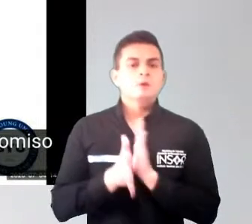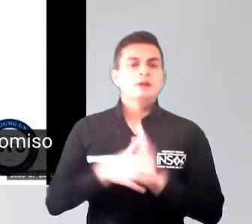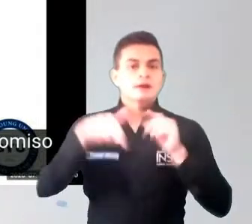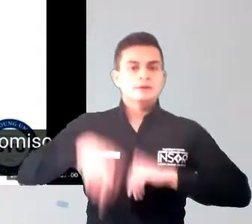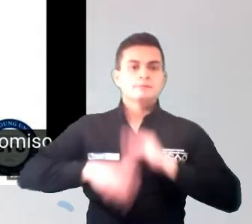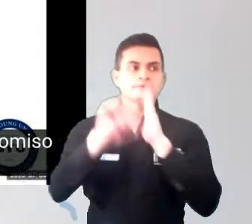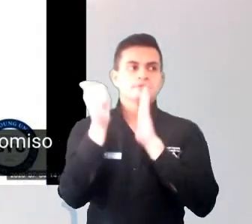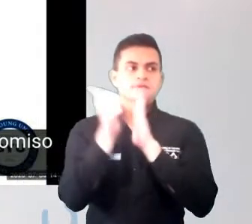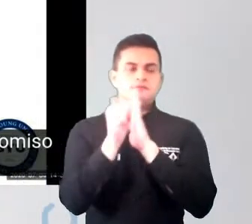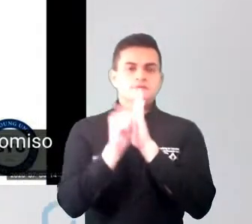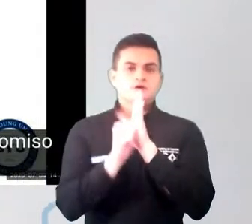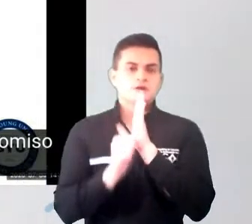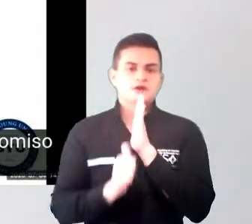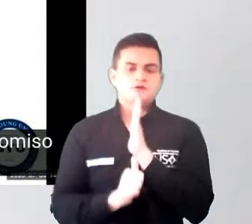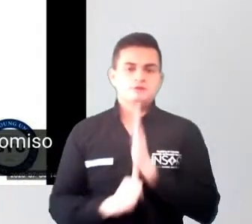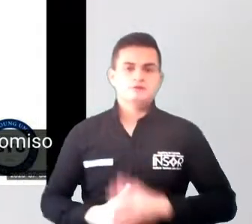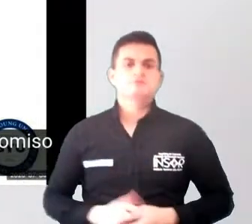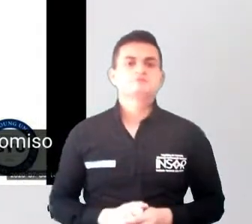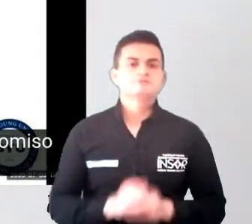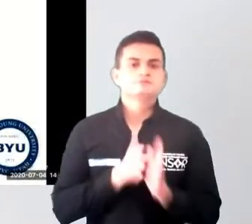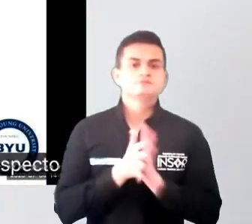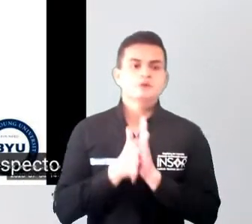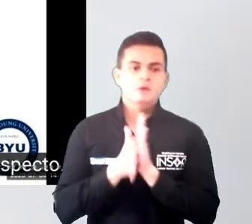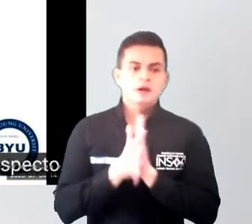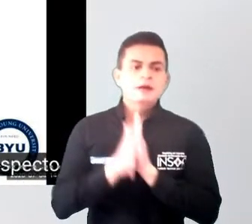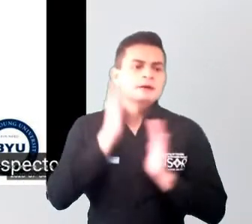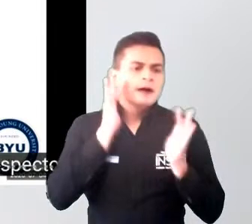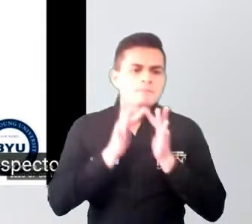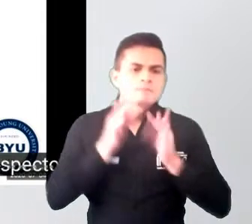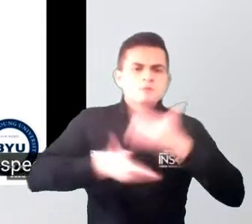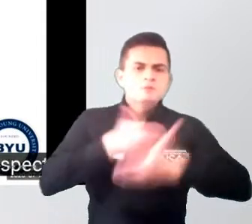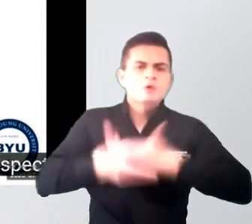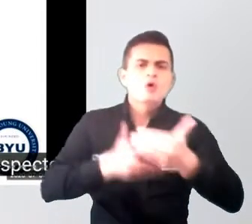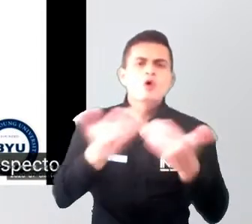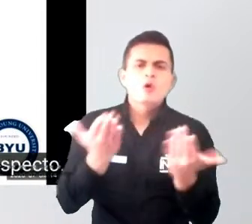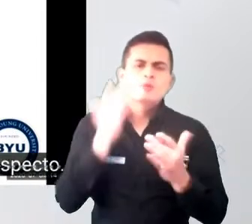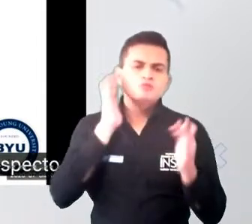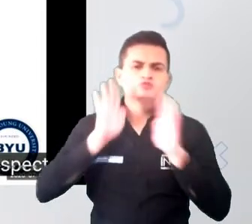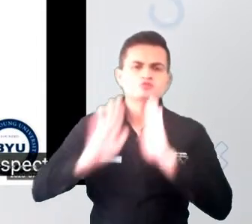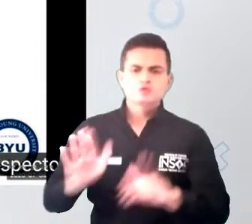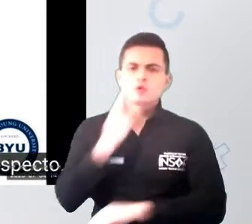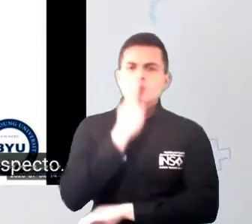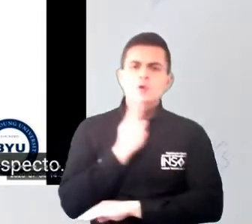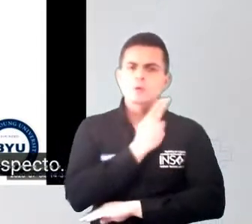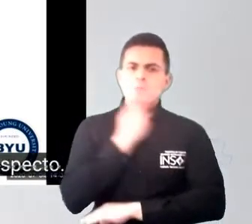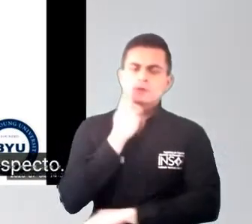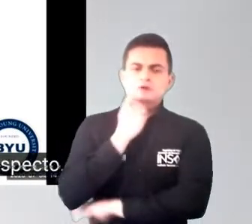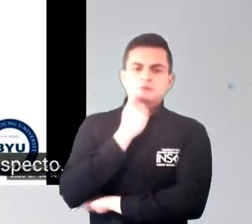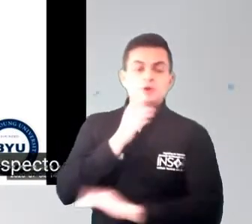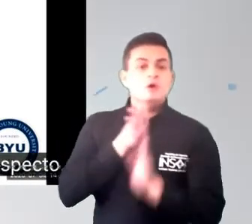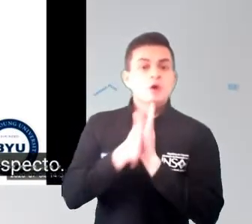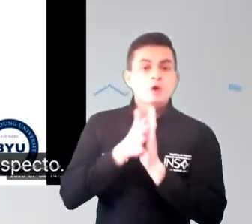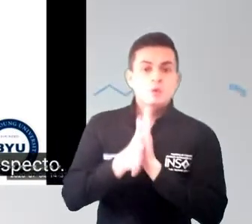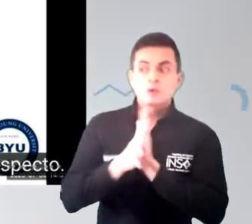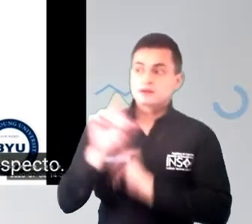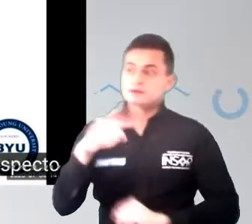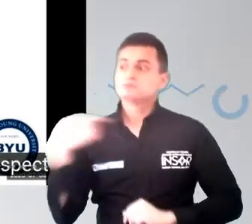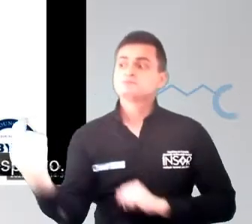a comenzar hablando de las bases de las comunidades de compromiso. Muchos de ustedes ya han